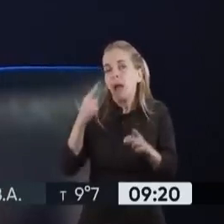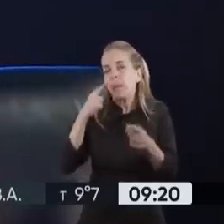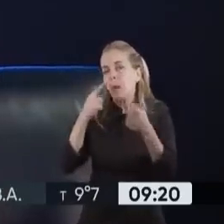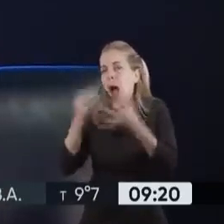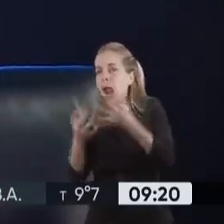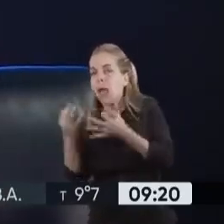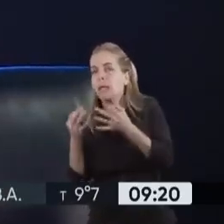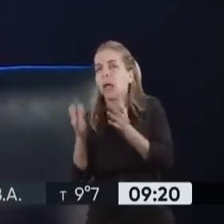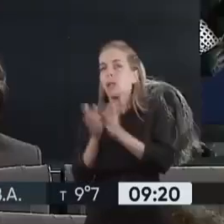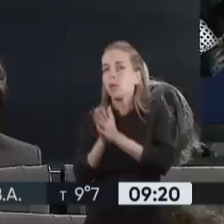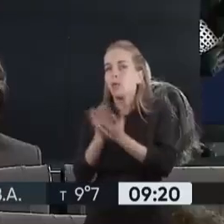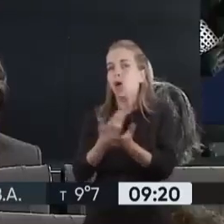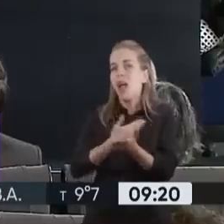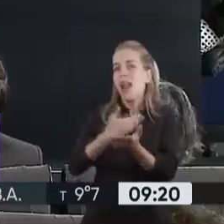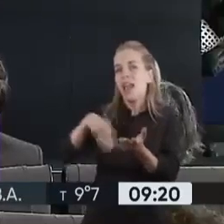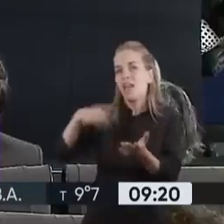internacional